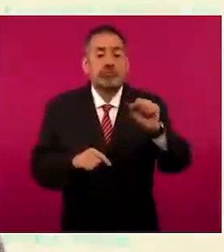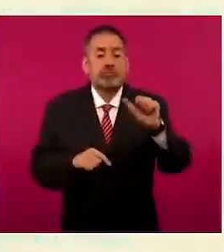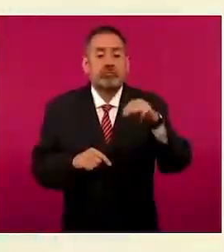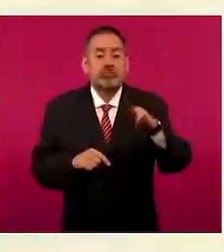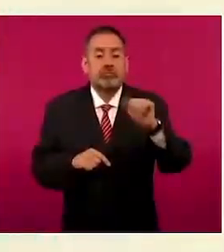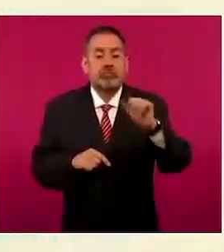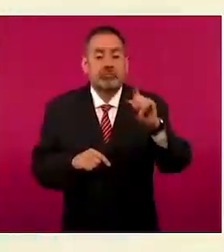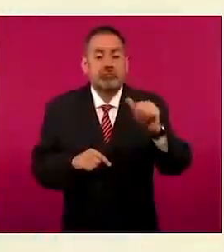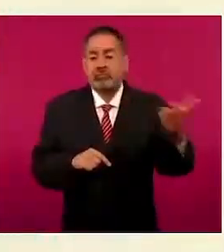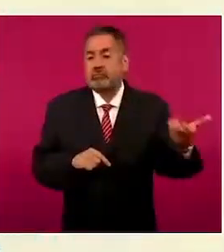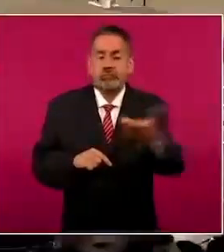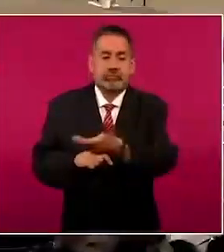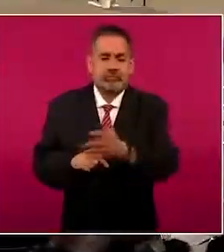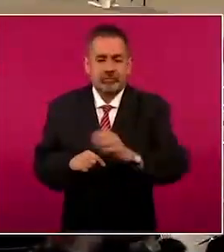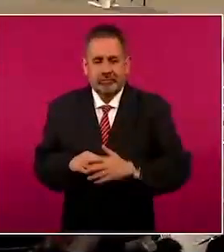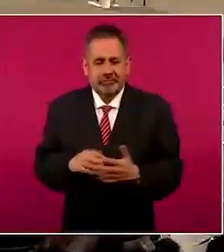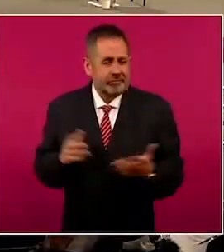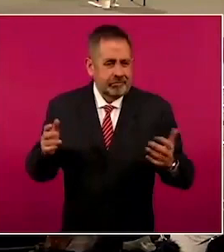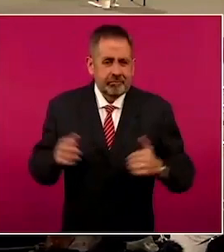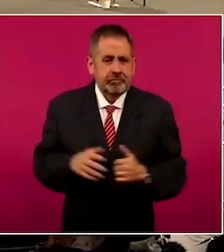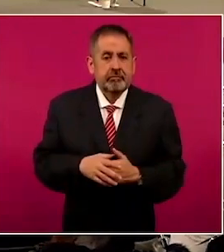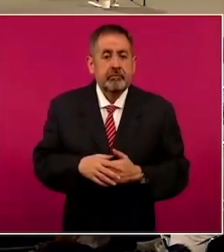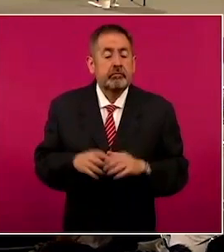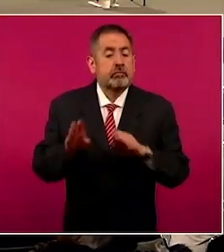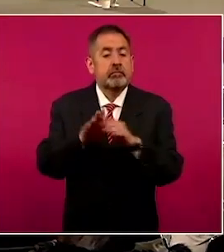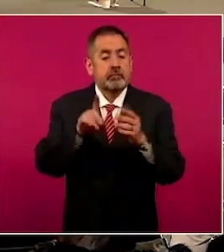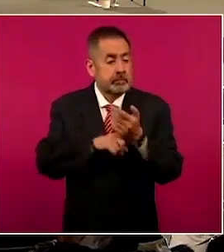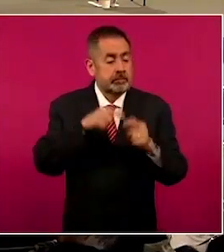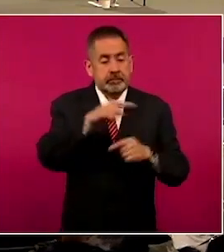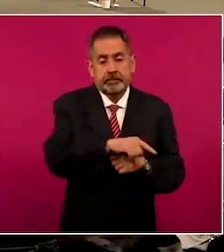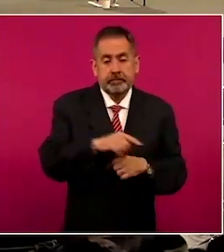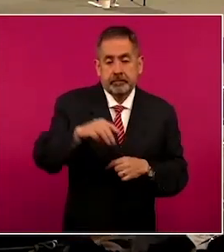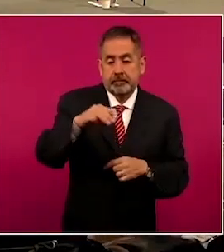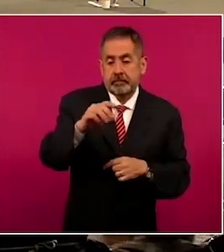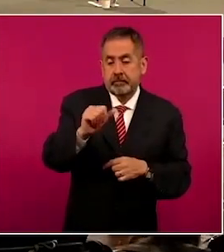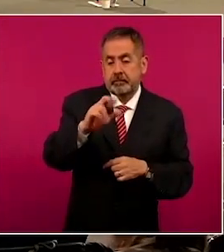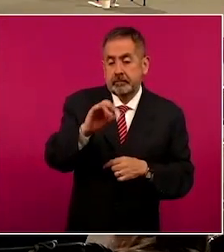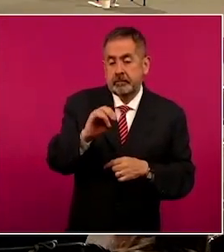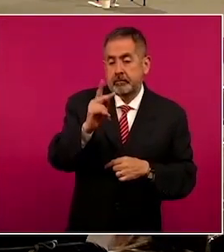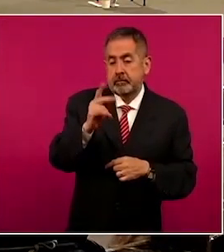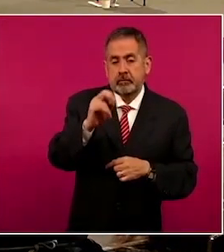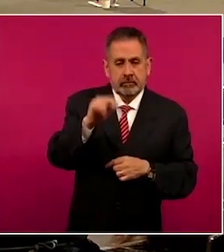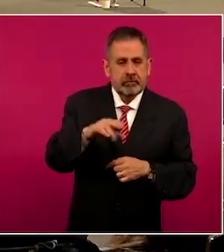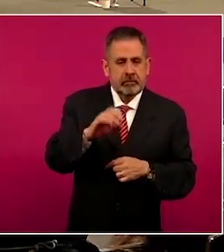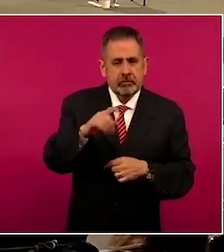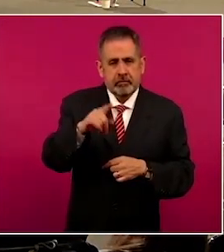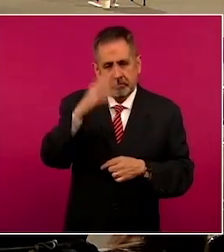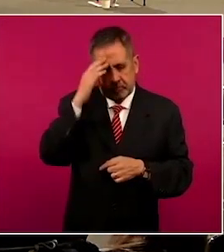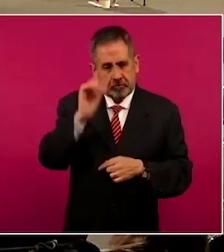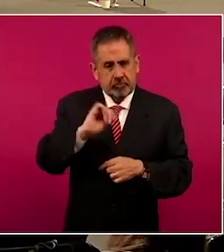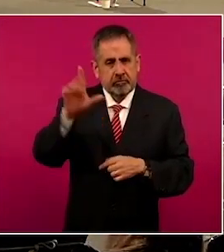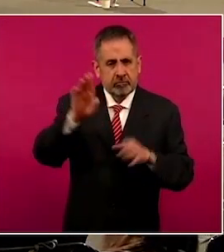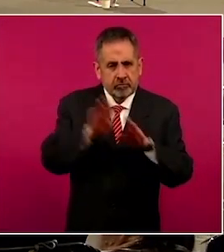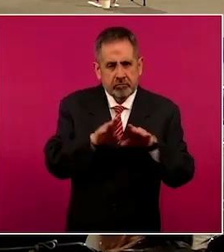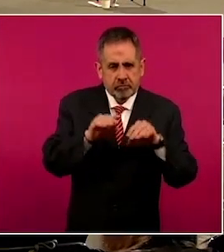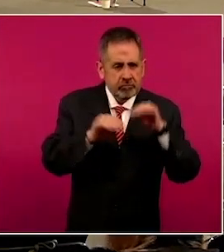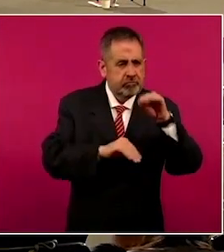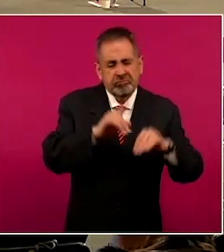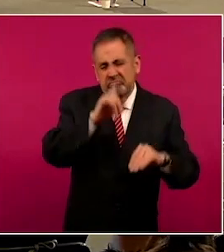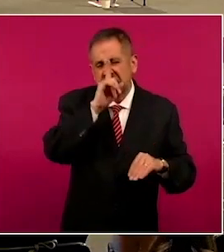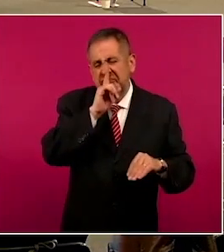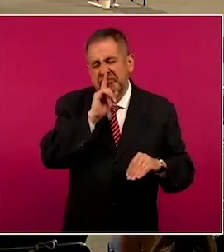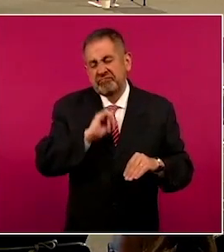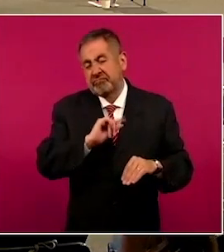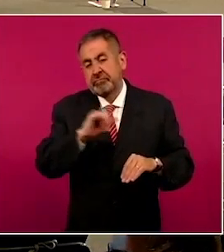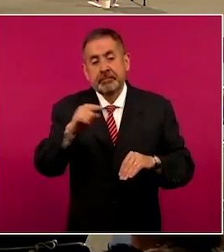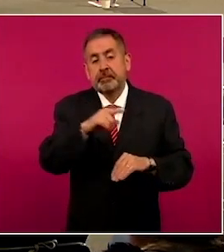vil mentira una de las figuras de la oposición en las redes el señor marietto Ponce todo un profesional en el arte y mentir